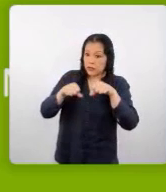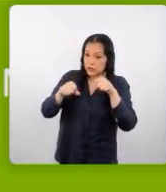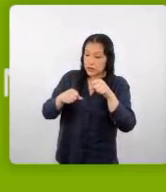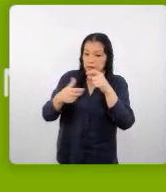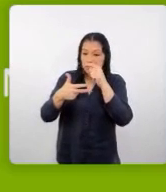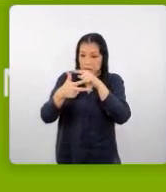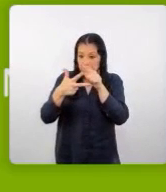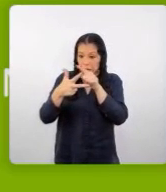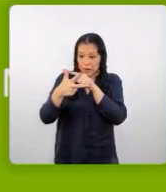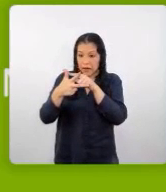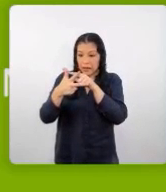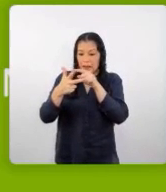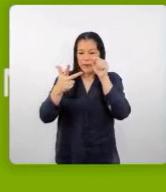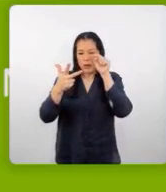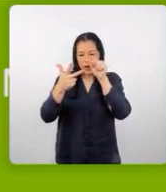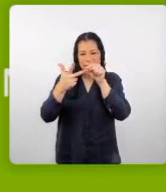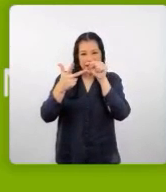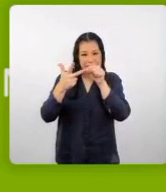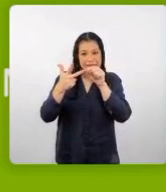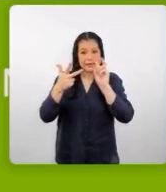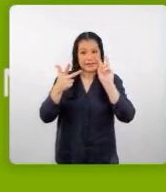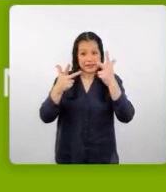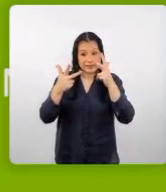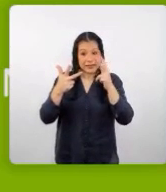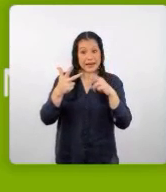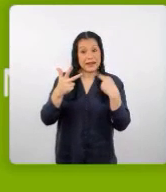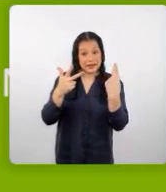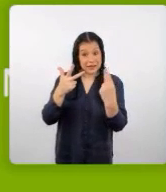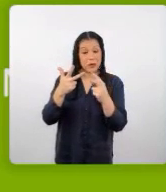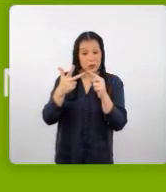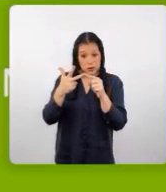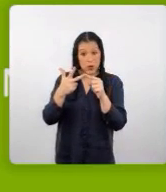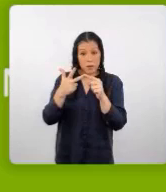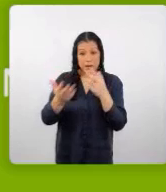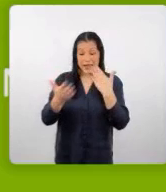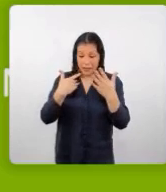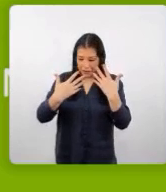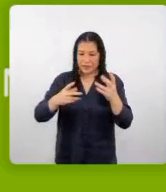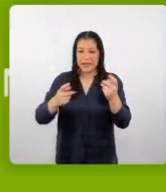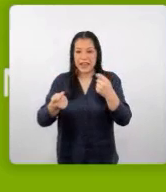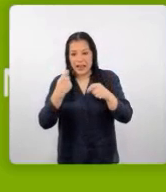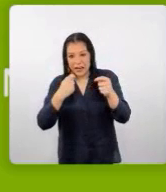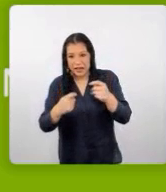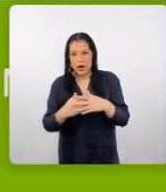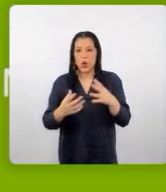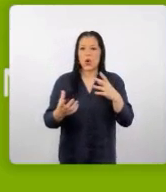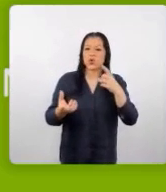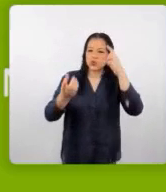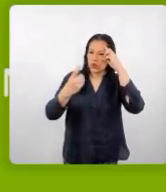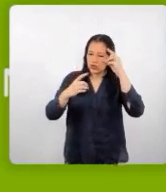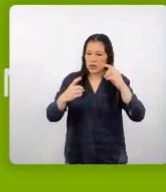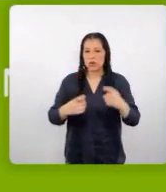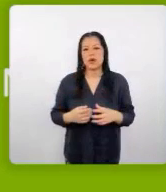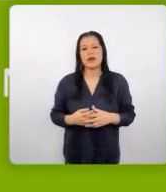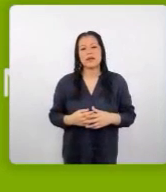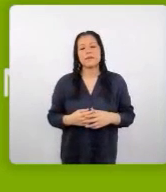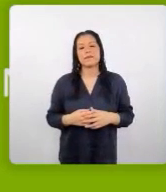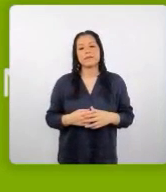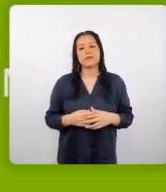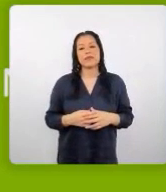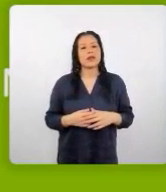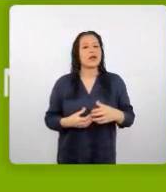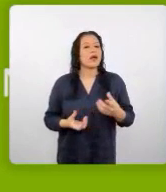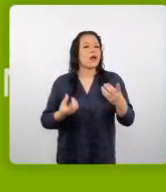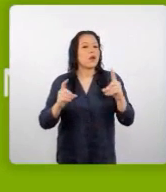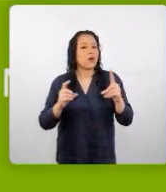pero el realmente materializar la parte contractual, por ponerlo en términos, se va a dar